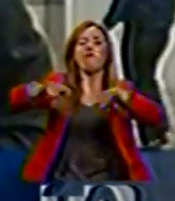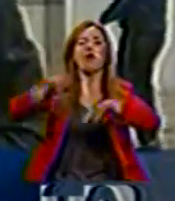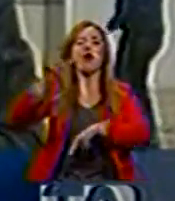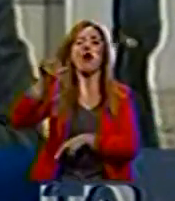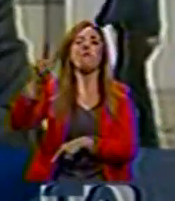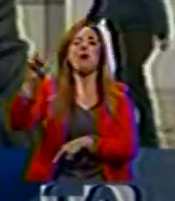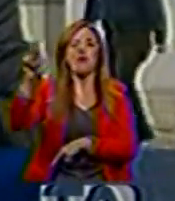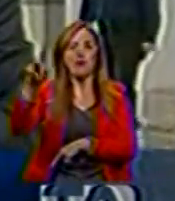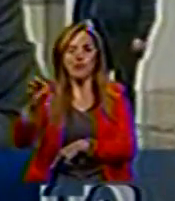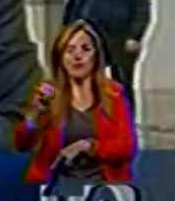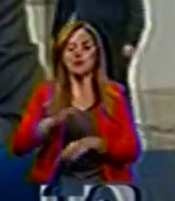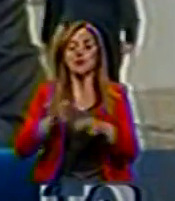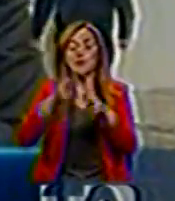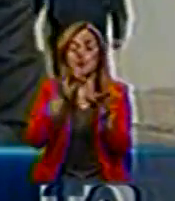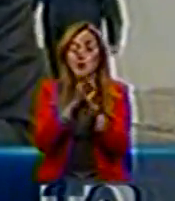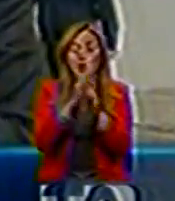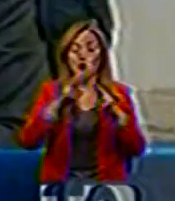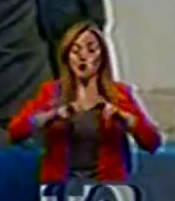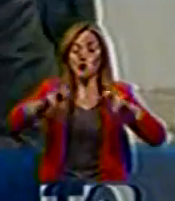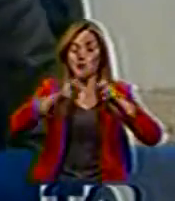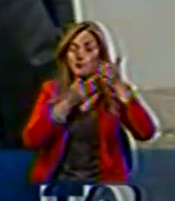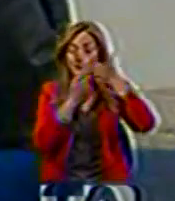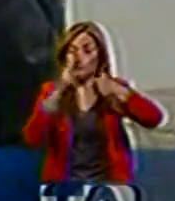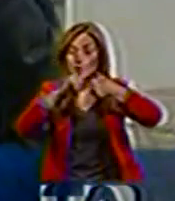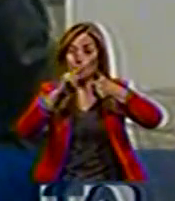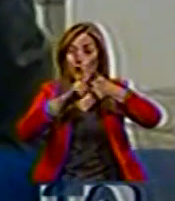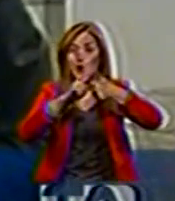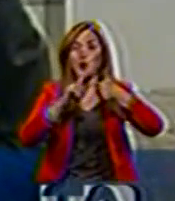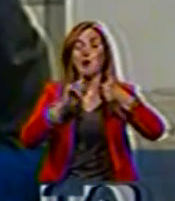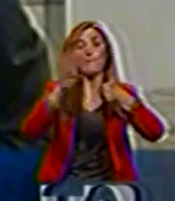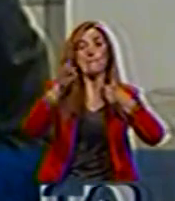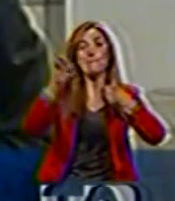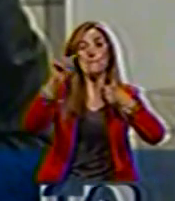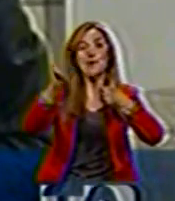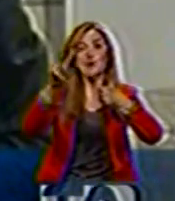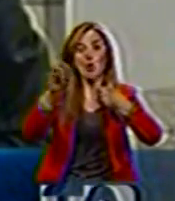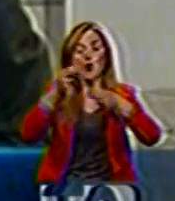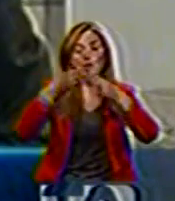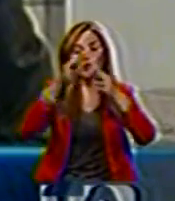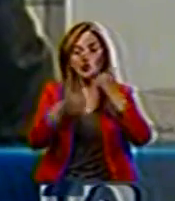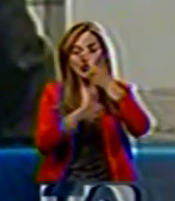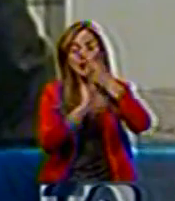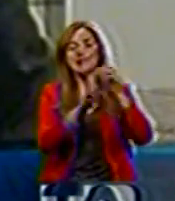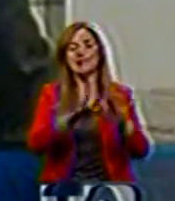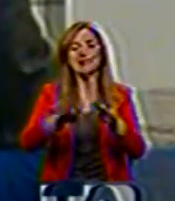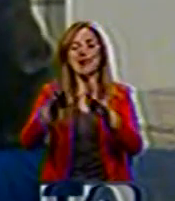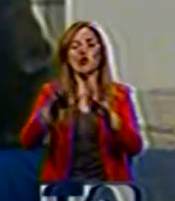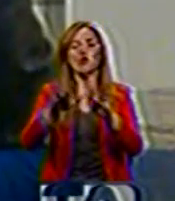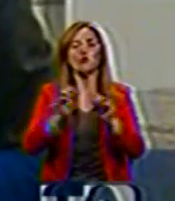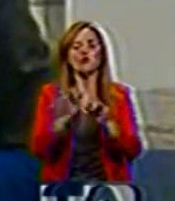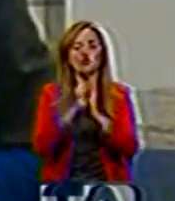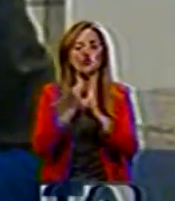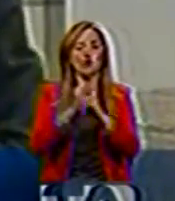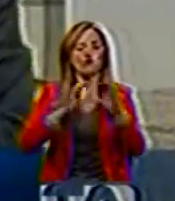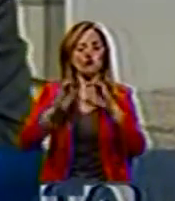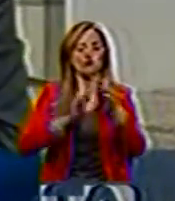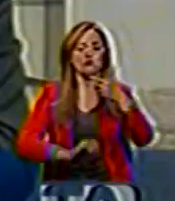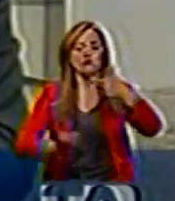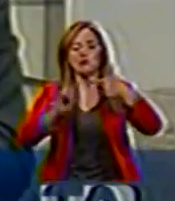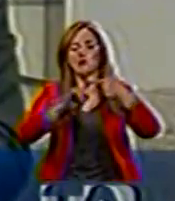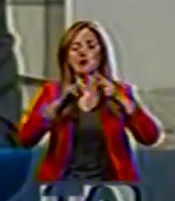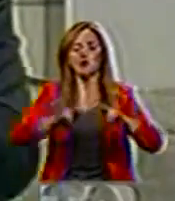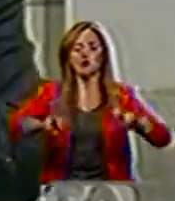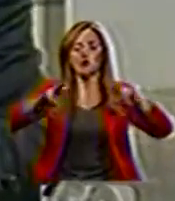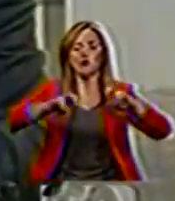Espinel. Entre los exfuncionarios investigados está, por ejemplo, Marco Antonio Bravo, exsubsecretario de Medios Institucionales, y también está